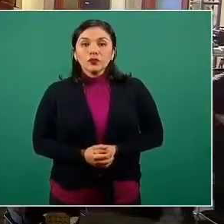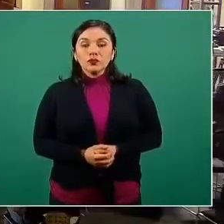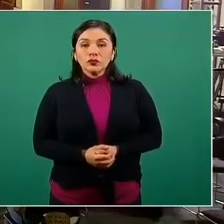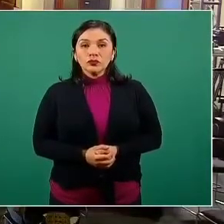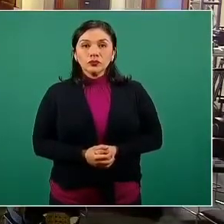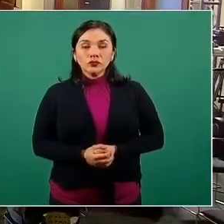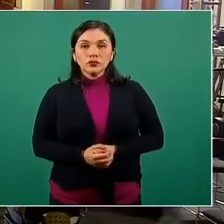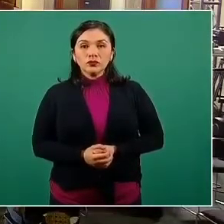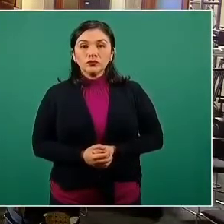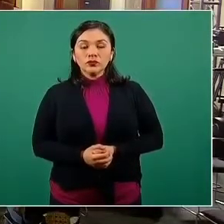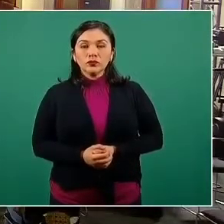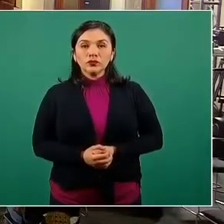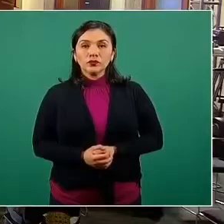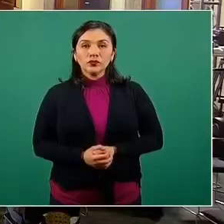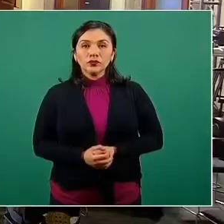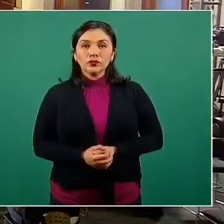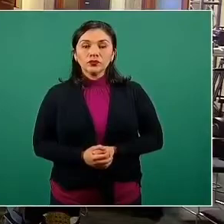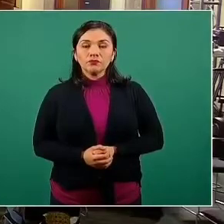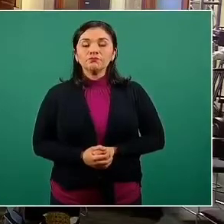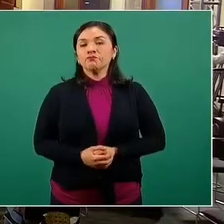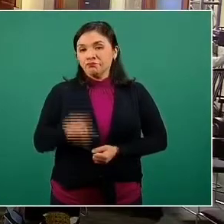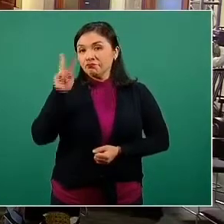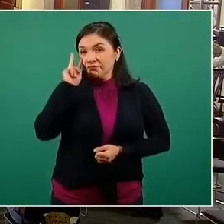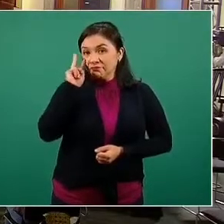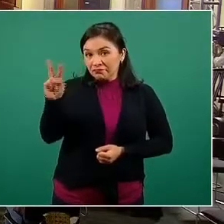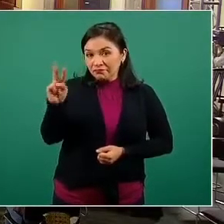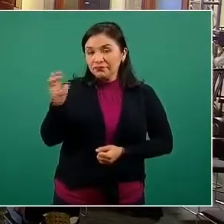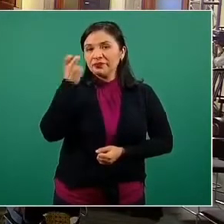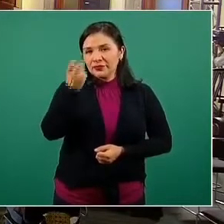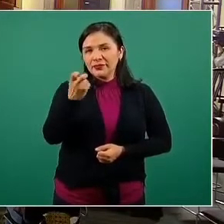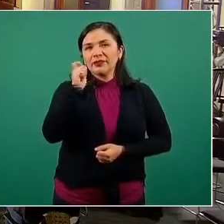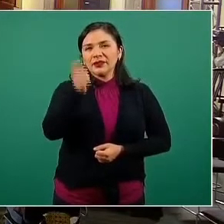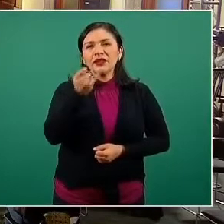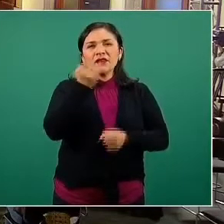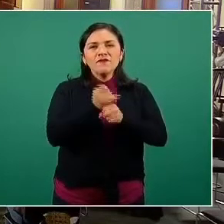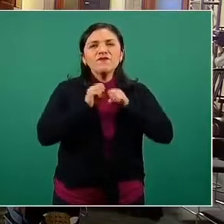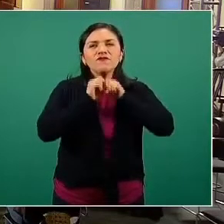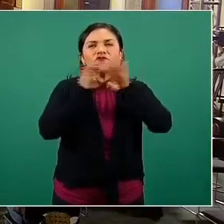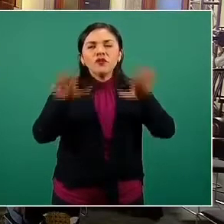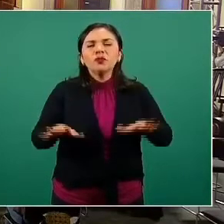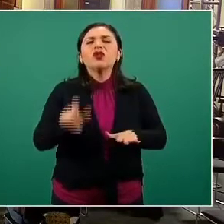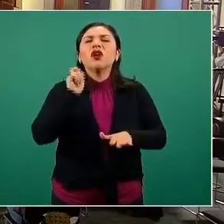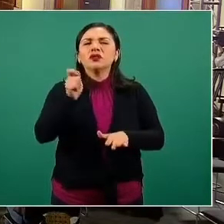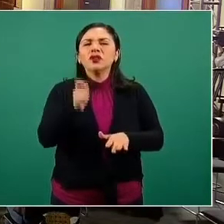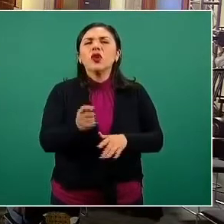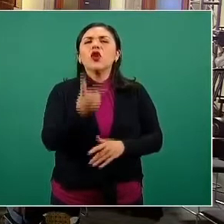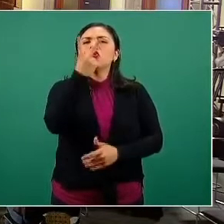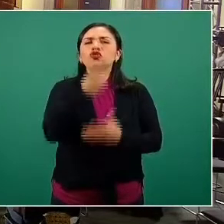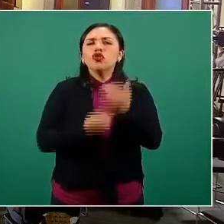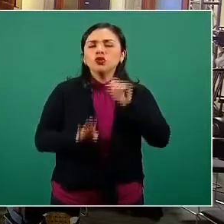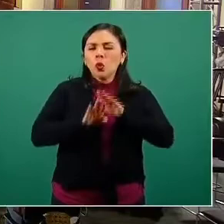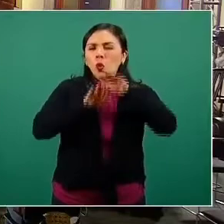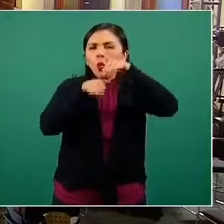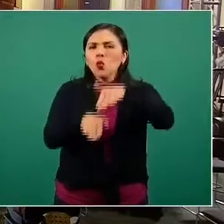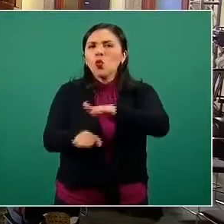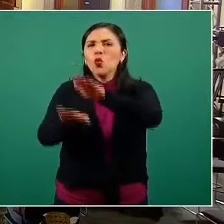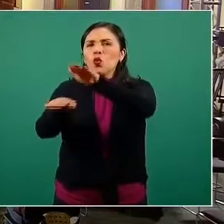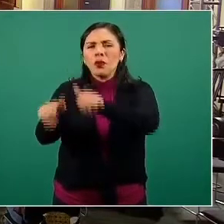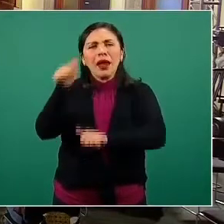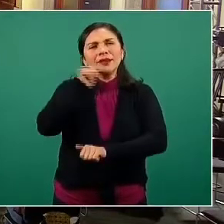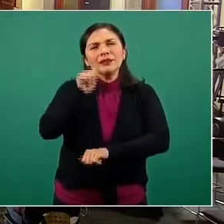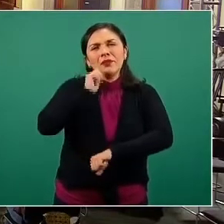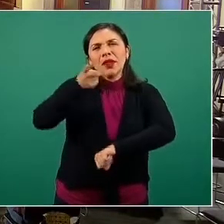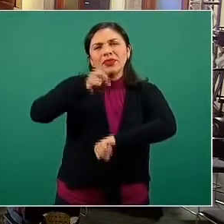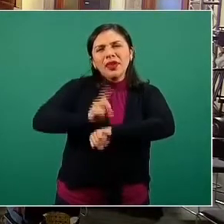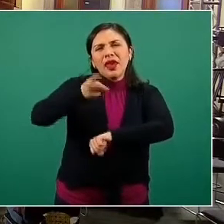la primera, muchas gracias. Bien, aquí tenemos actualizadas nuestras dos curvas diarias que estamos